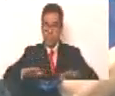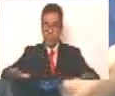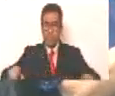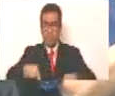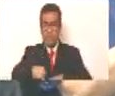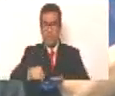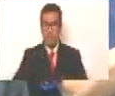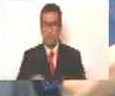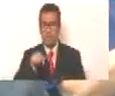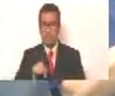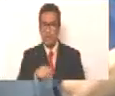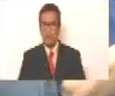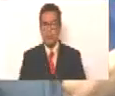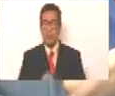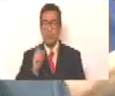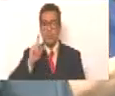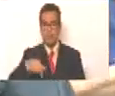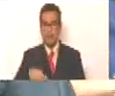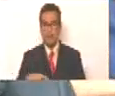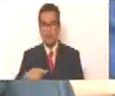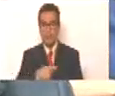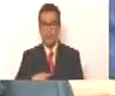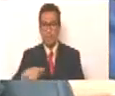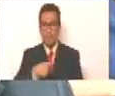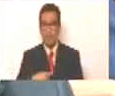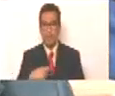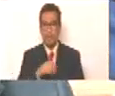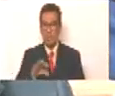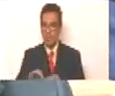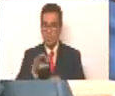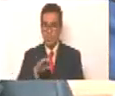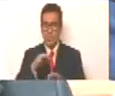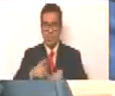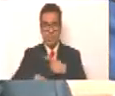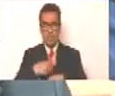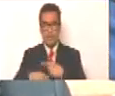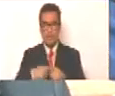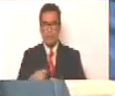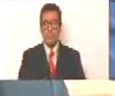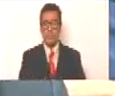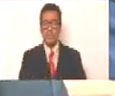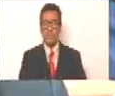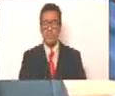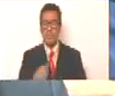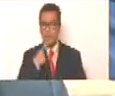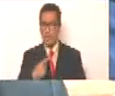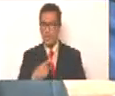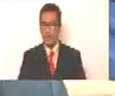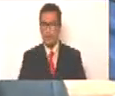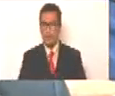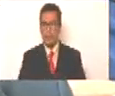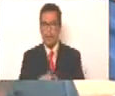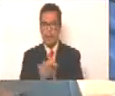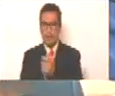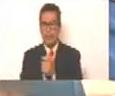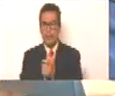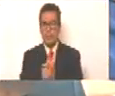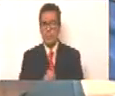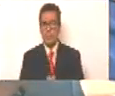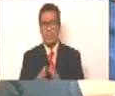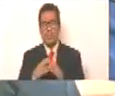específicos va también buscando opciones para el desarrollo. Asimismo, es preciso, camaradas, colegas